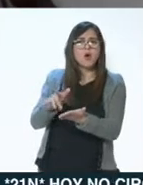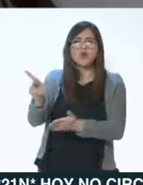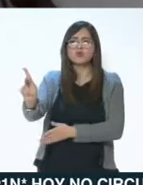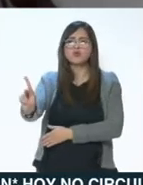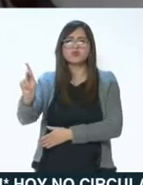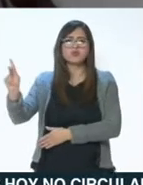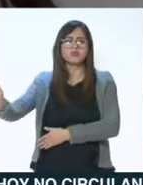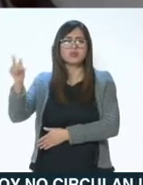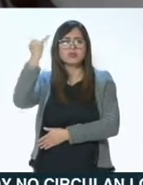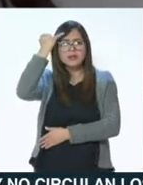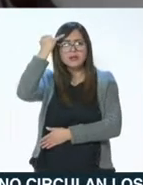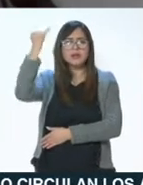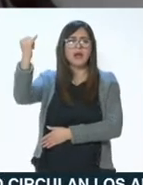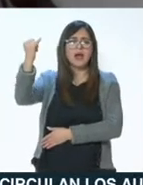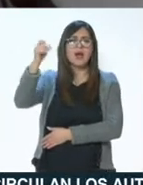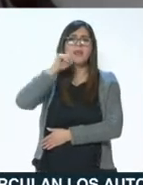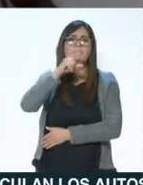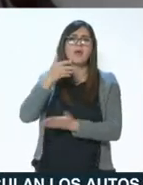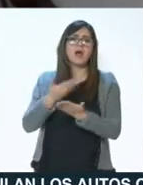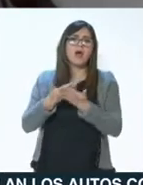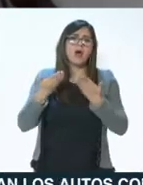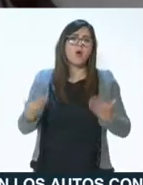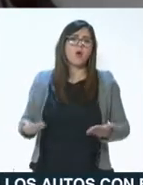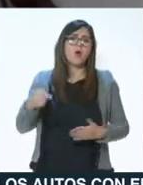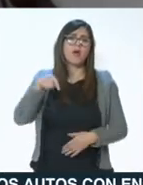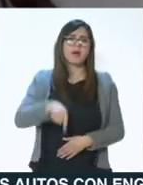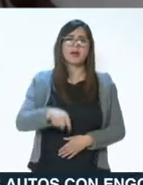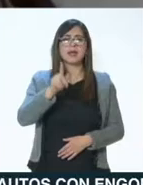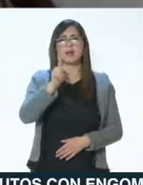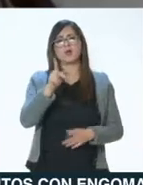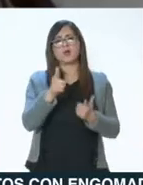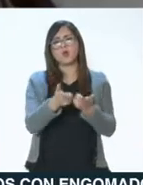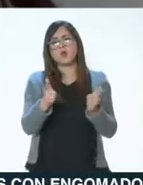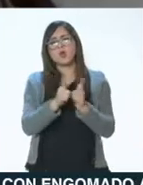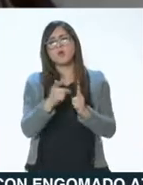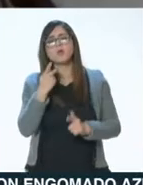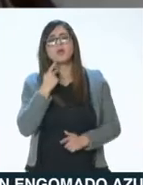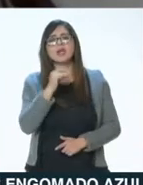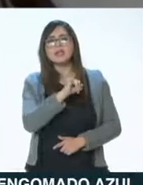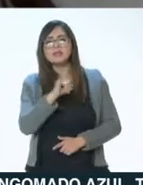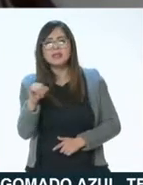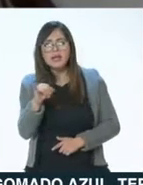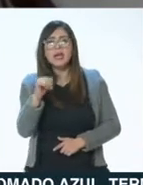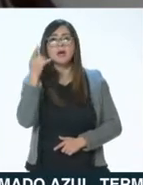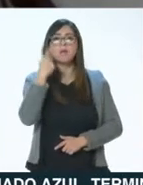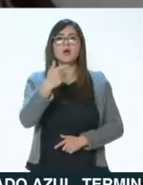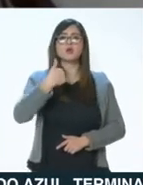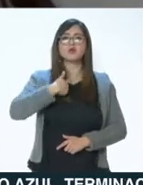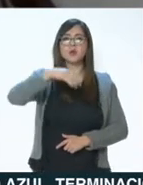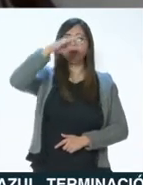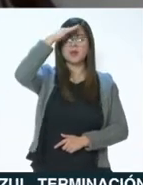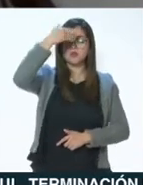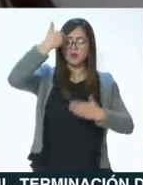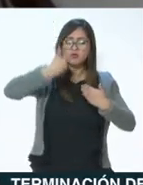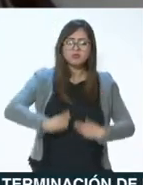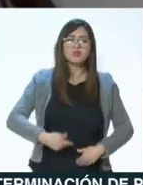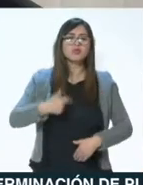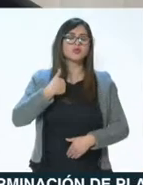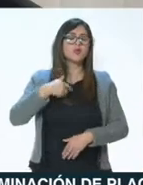un respaldo del partido que ahora es el partido gobernante en México. Pero tú no puedes pretender que te crean que tienes una postura de